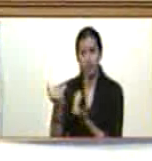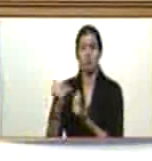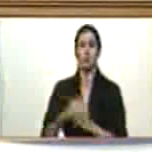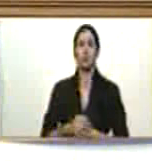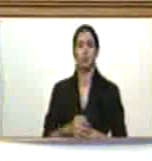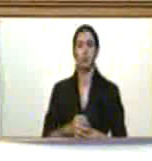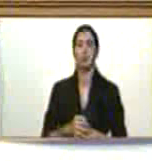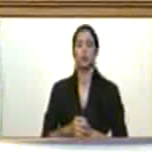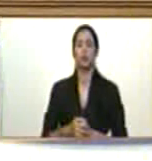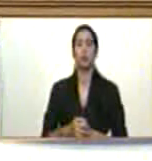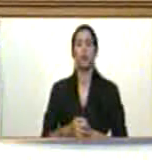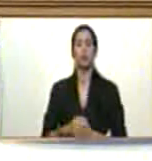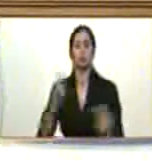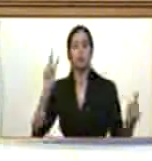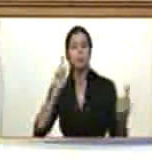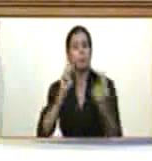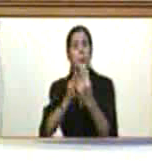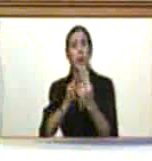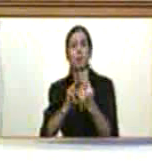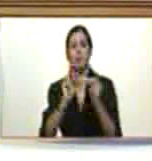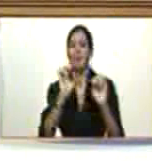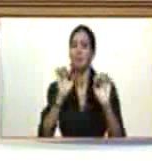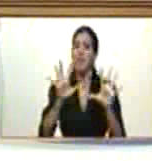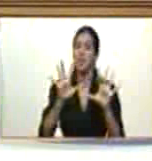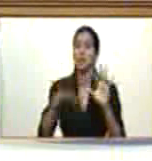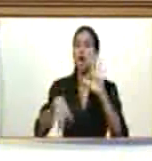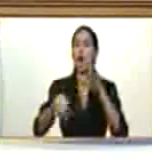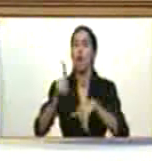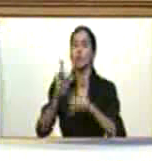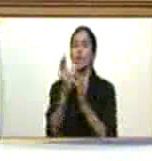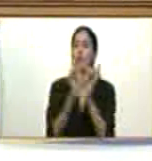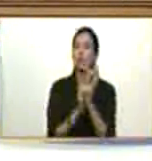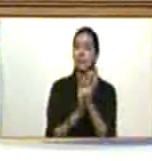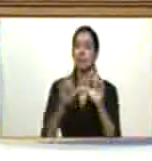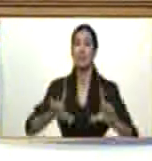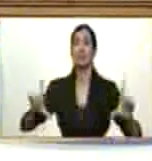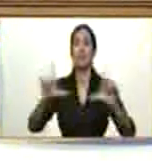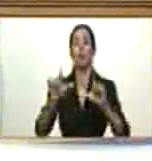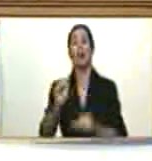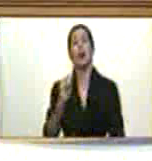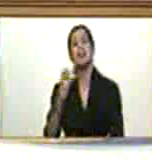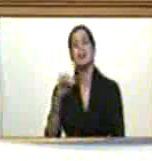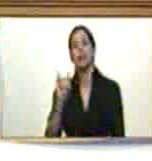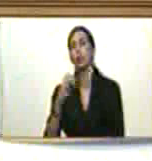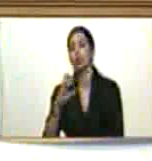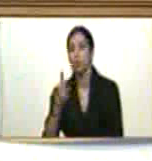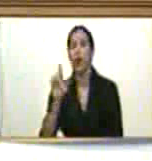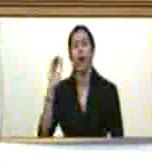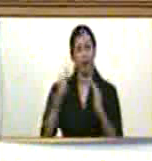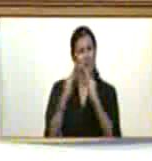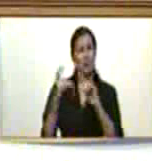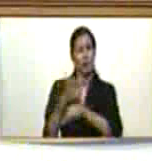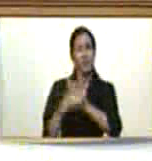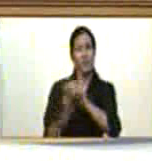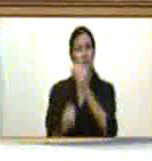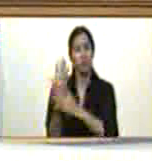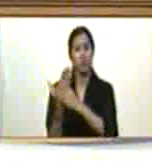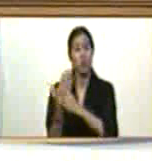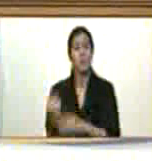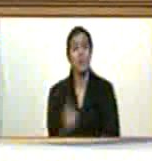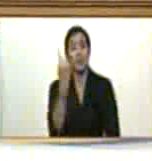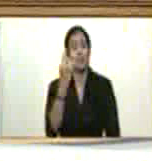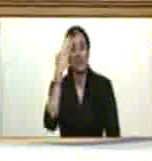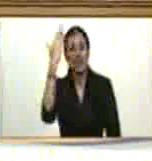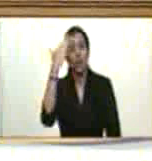nos vimos un 10 y 11 de abril en el Salón de Ayacucho del Palacio de Miraflores, y creo que fue la última vez que lo había saludado